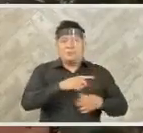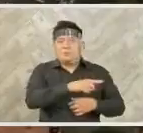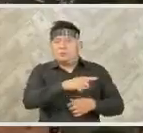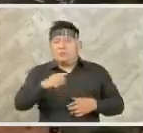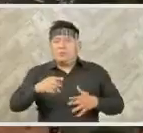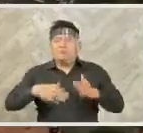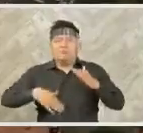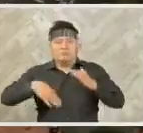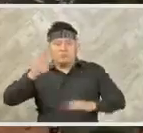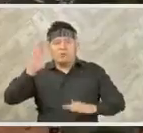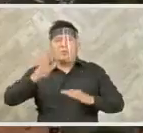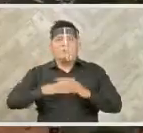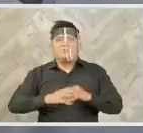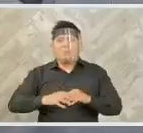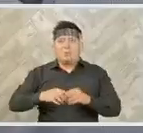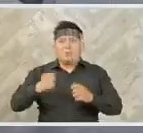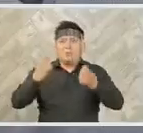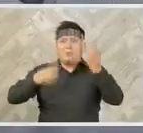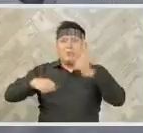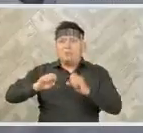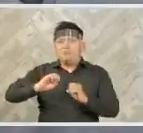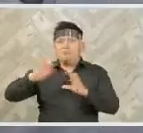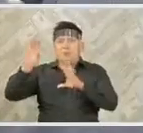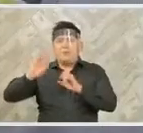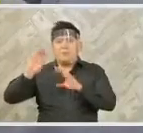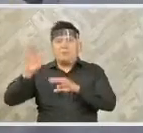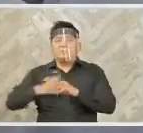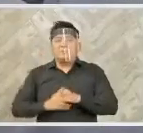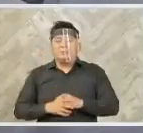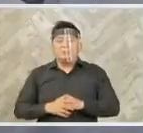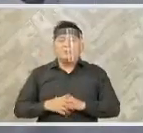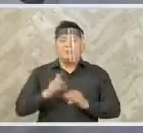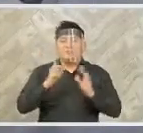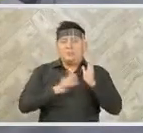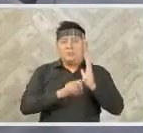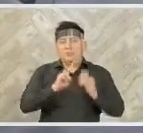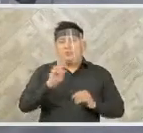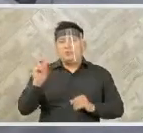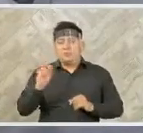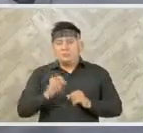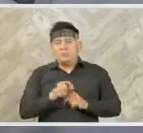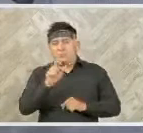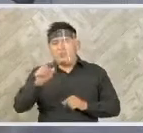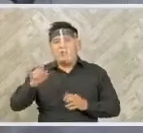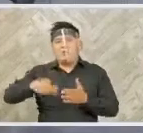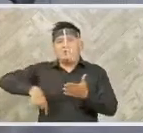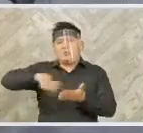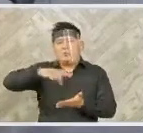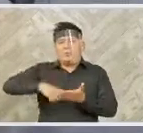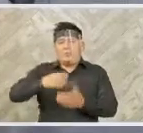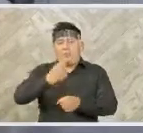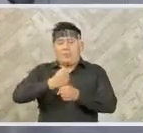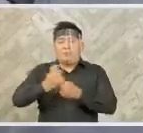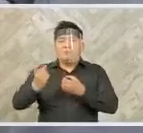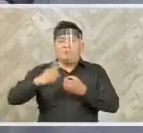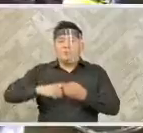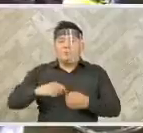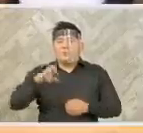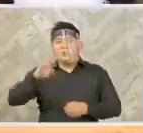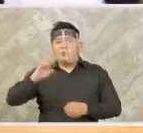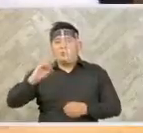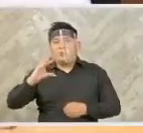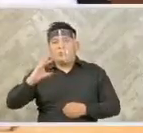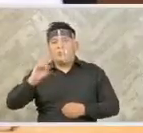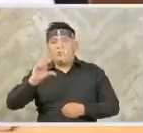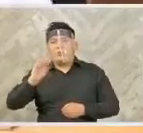exportador en la ciudad de Cúcuta. Cerca de 1.200 empleos significan estas empresas. En conversaciones con ProColombia y con estas